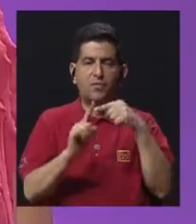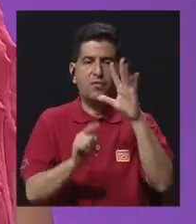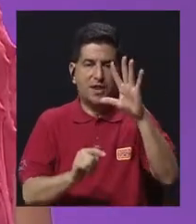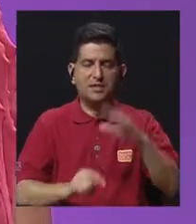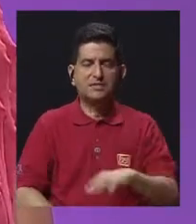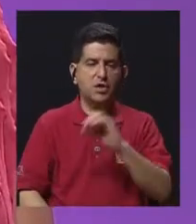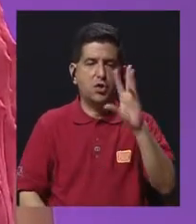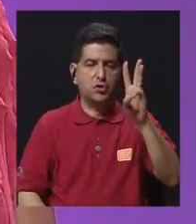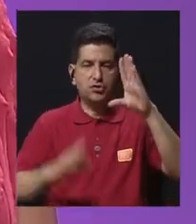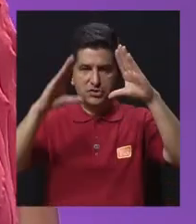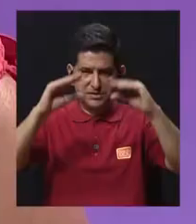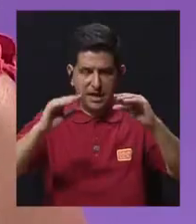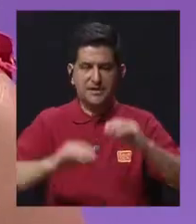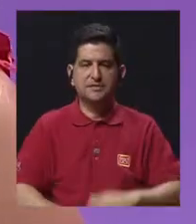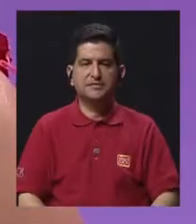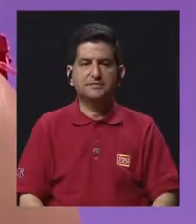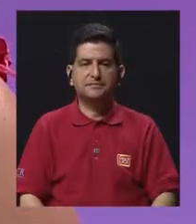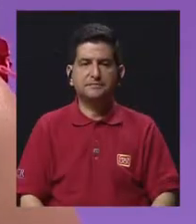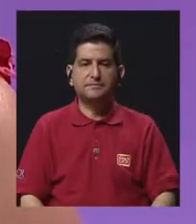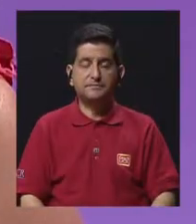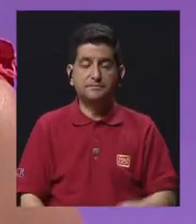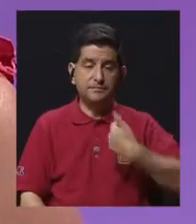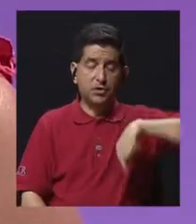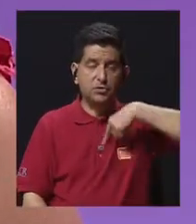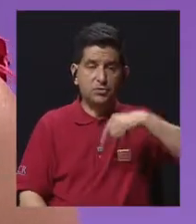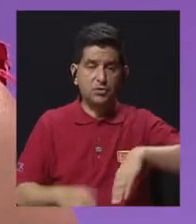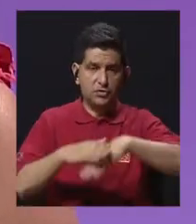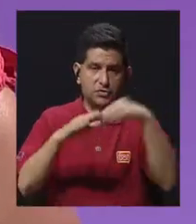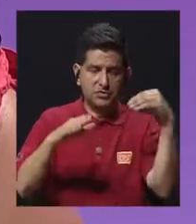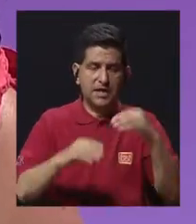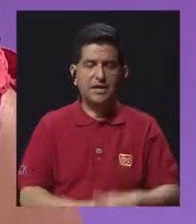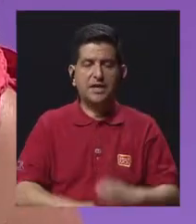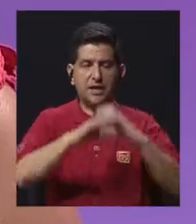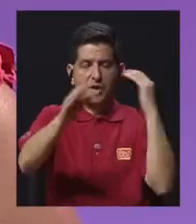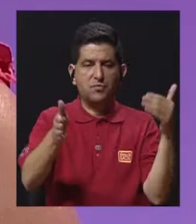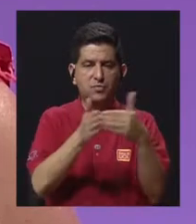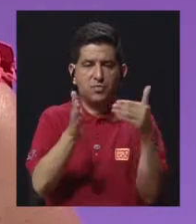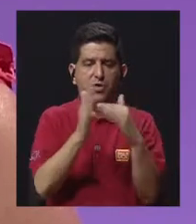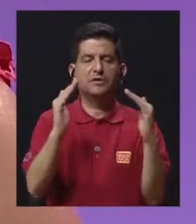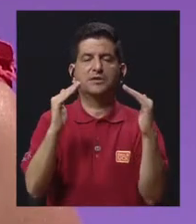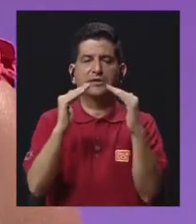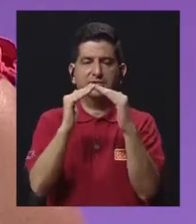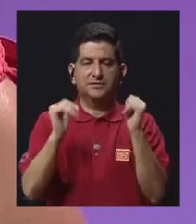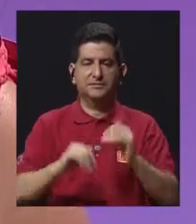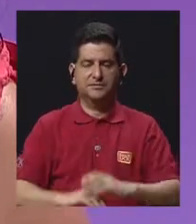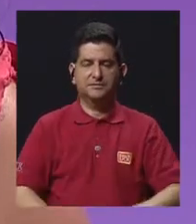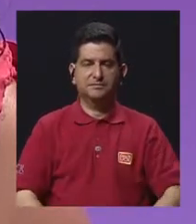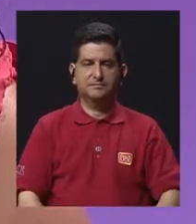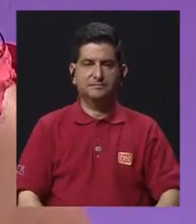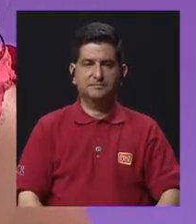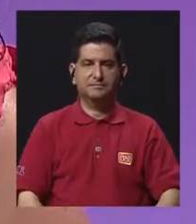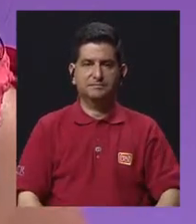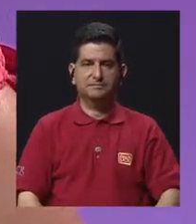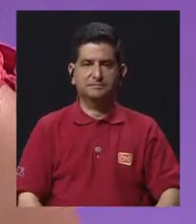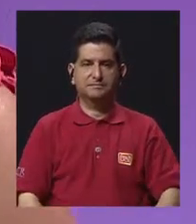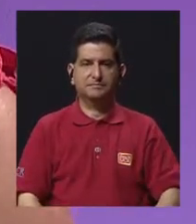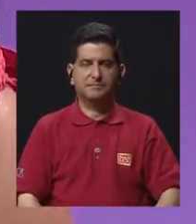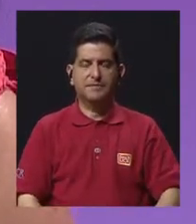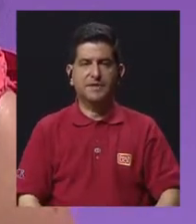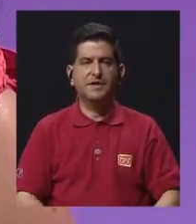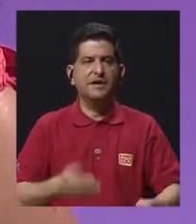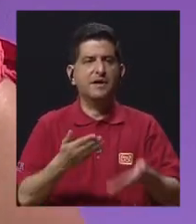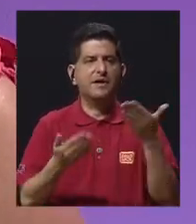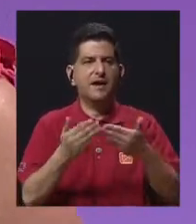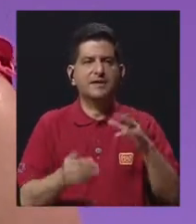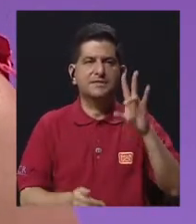5, 6 de la tarde salimos, tomamos el autobús de nuevo a nuestras casas y llegamos